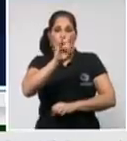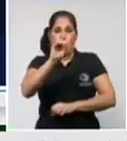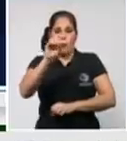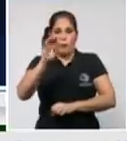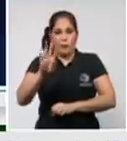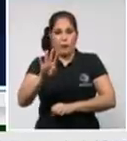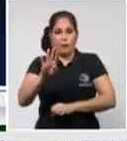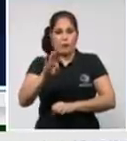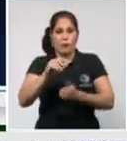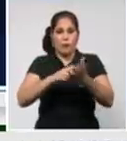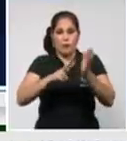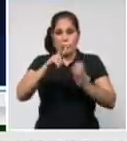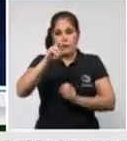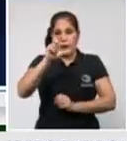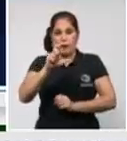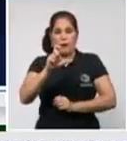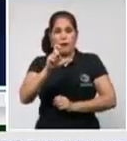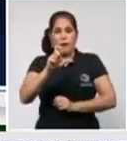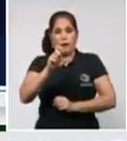Villa Clara,